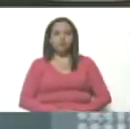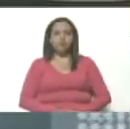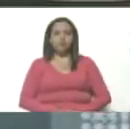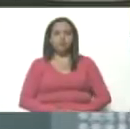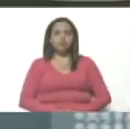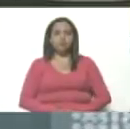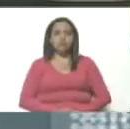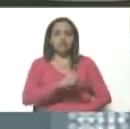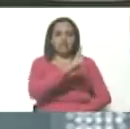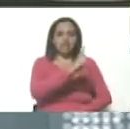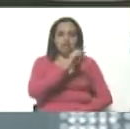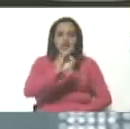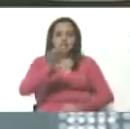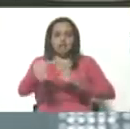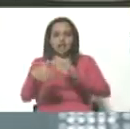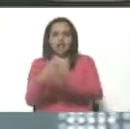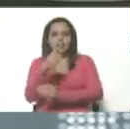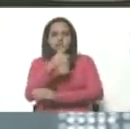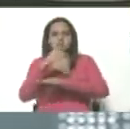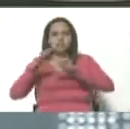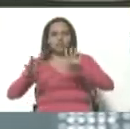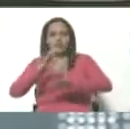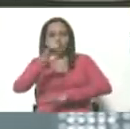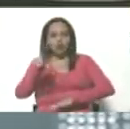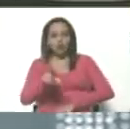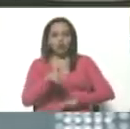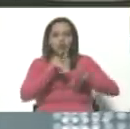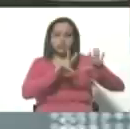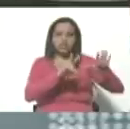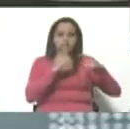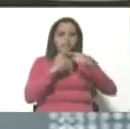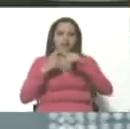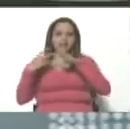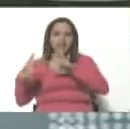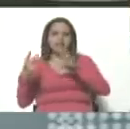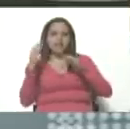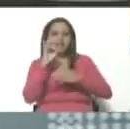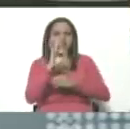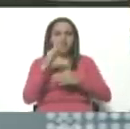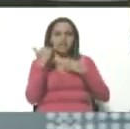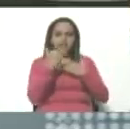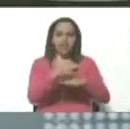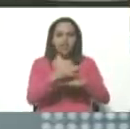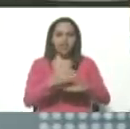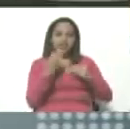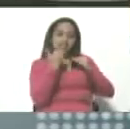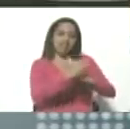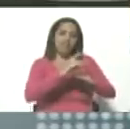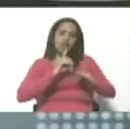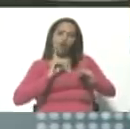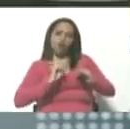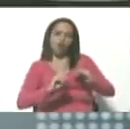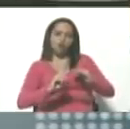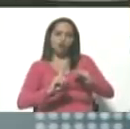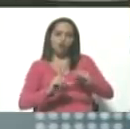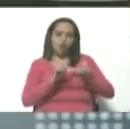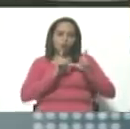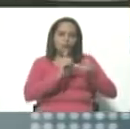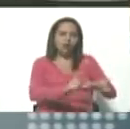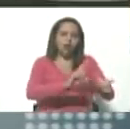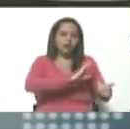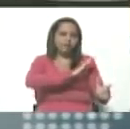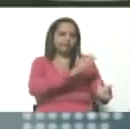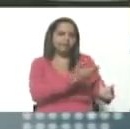Del 13 al 19 de julio. En el 7 más 7 va a haber 3 niveles. En el nivel 1, cuarentena